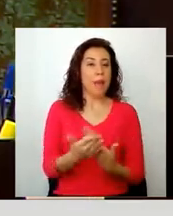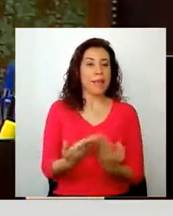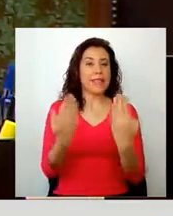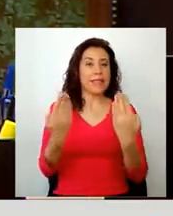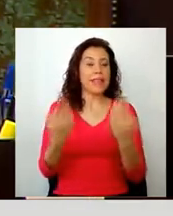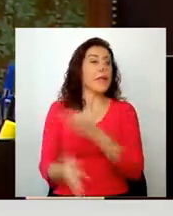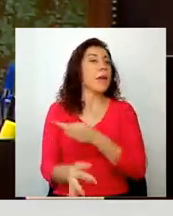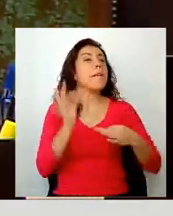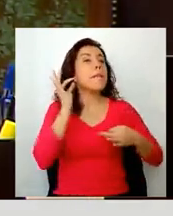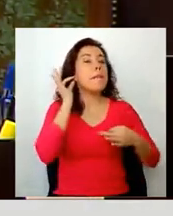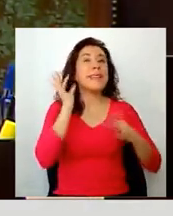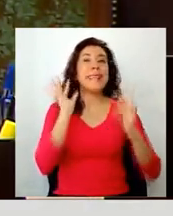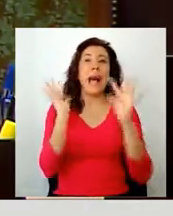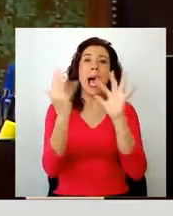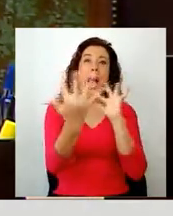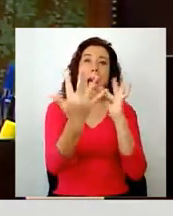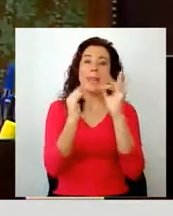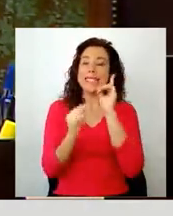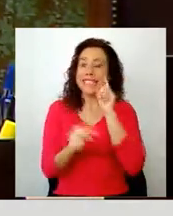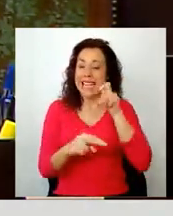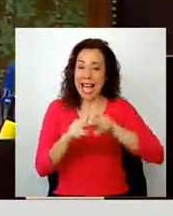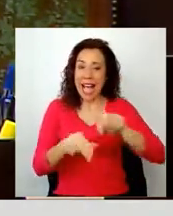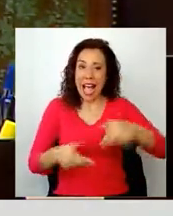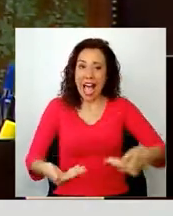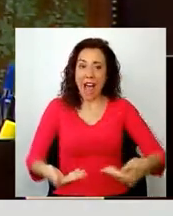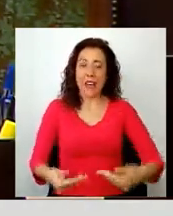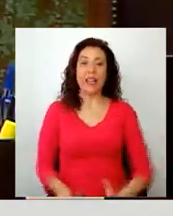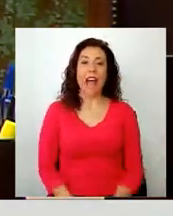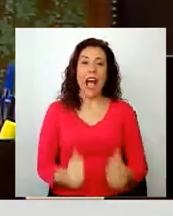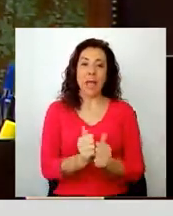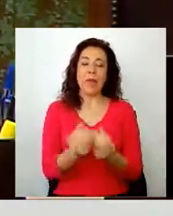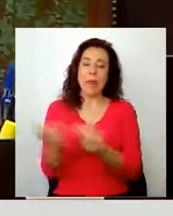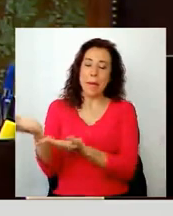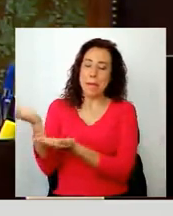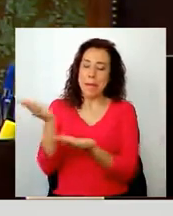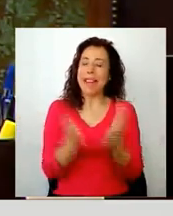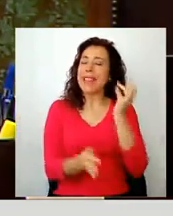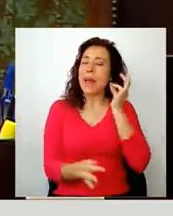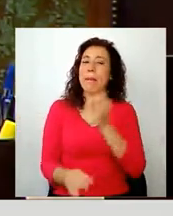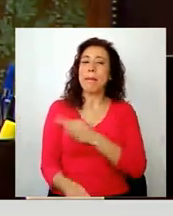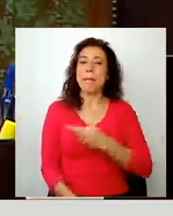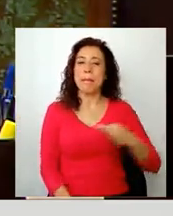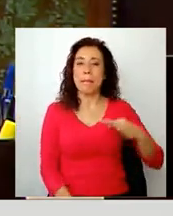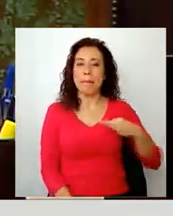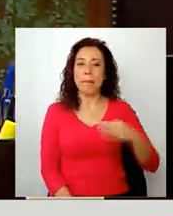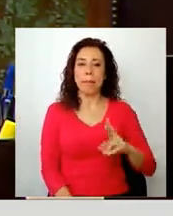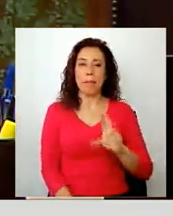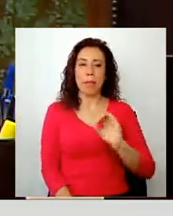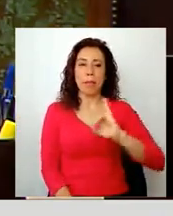de medio ambiente que nos acompaña en esta discusión muy bienvenida ministra maysa rojas